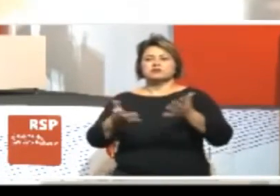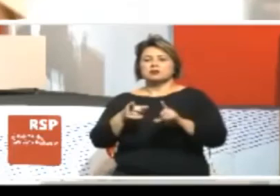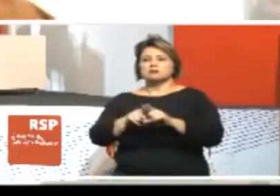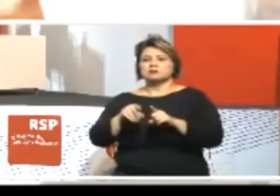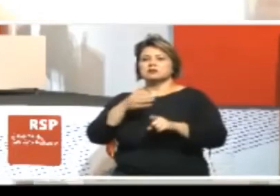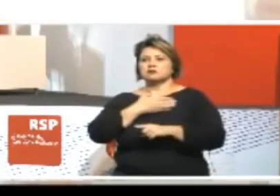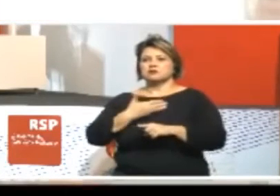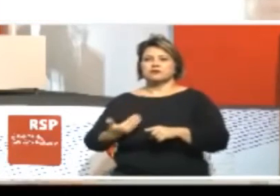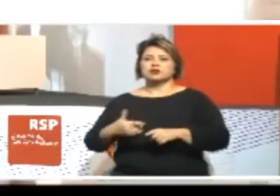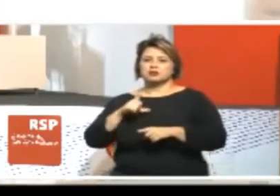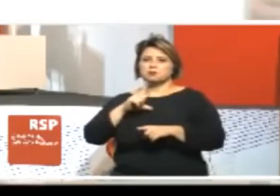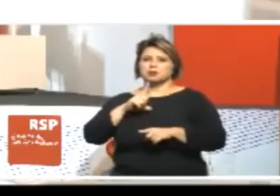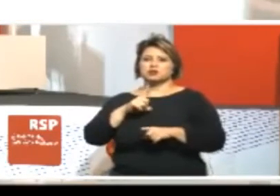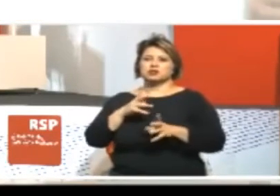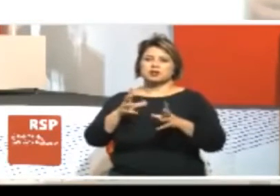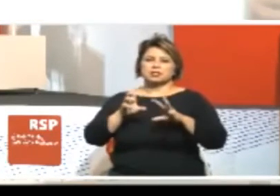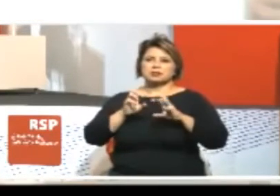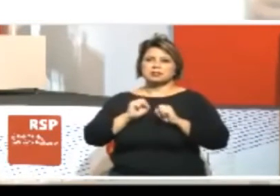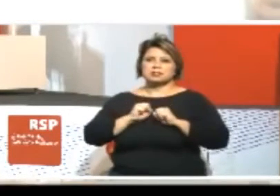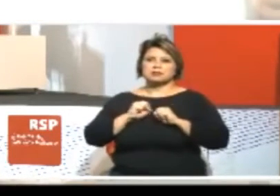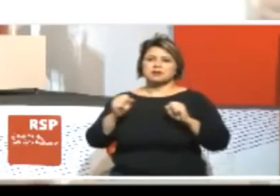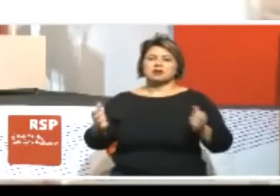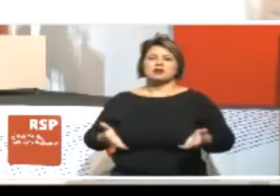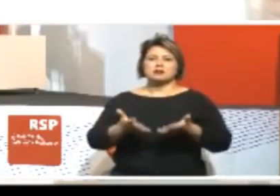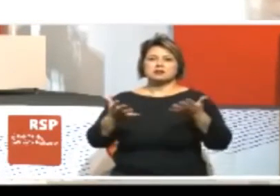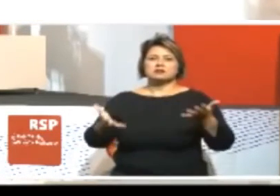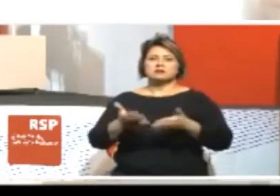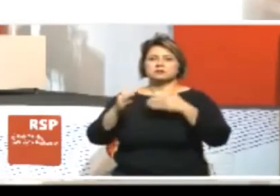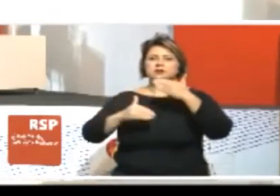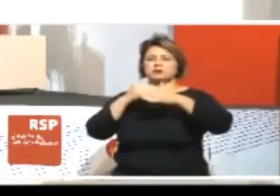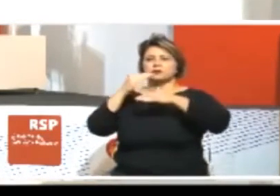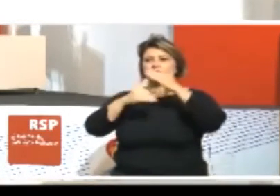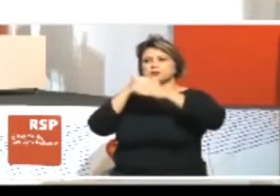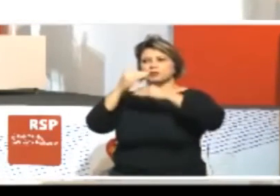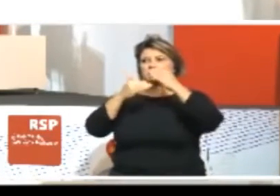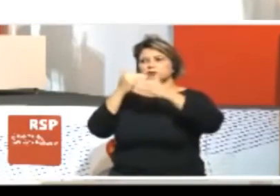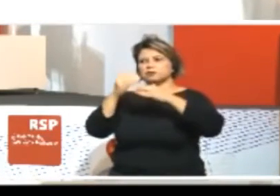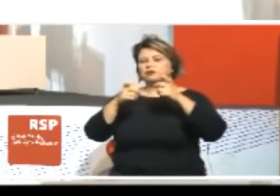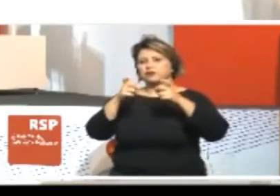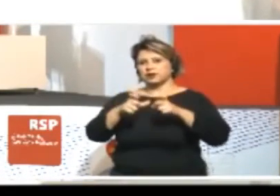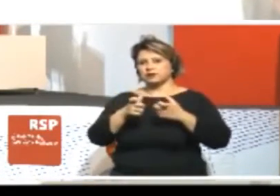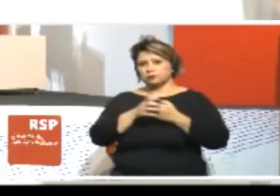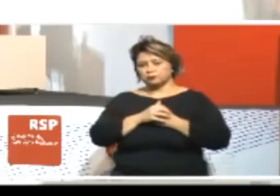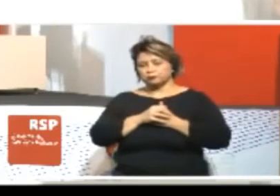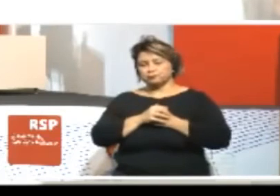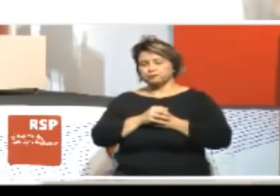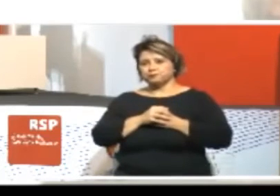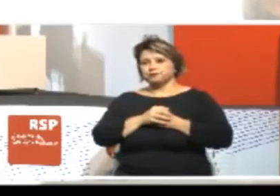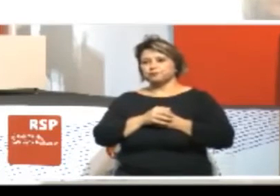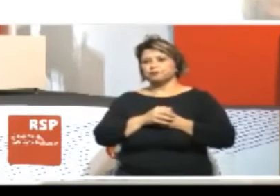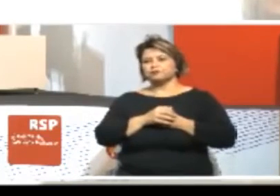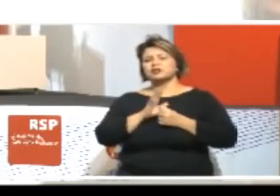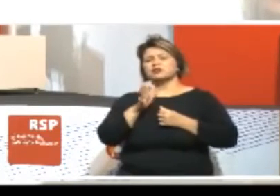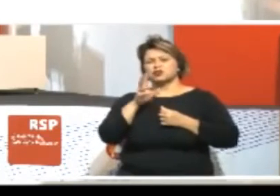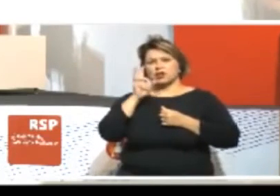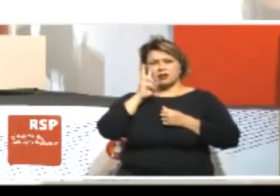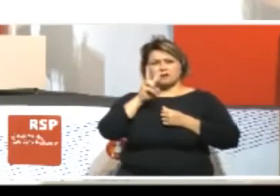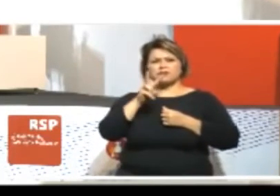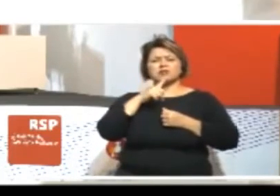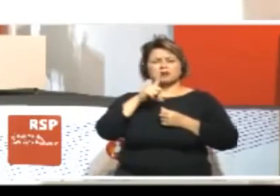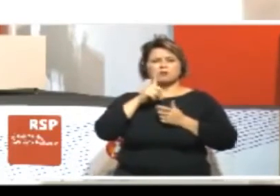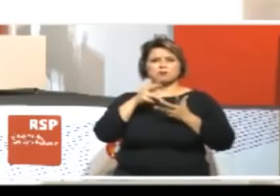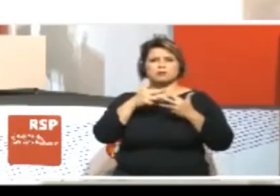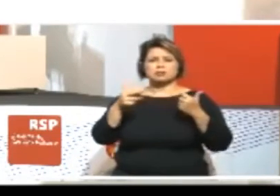para estimular el desarrollo en los gobiernos locales. He visto unos casos en algunos países donde